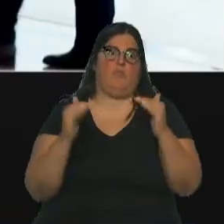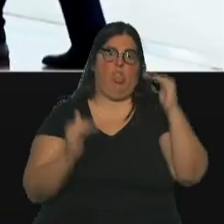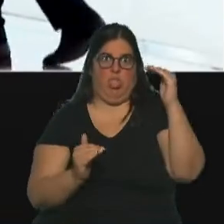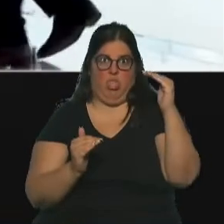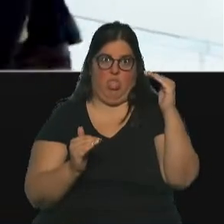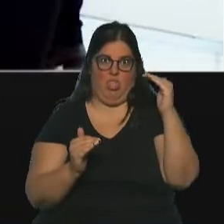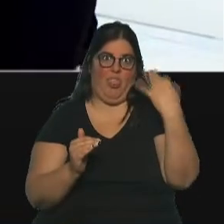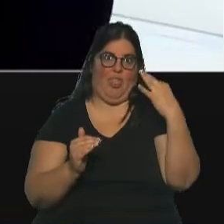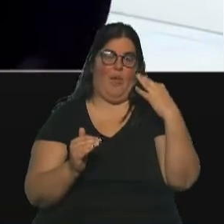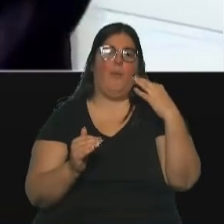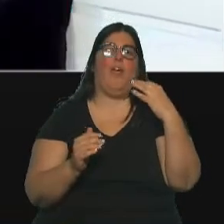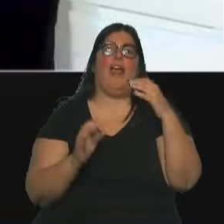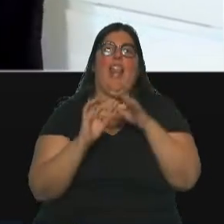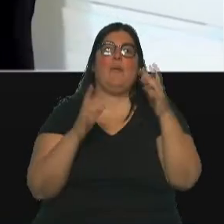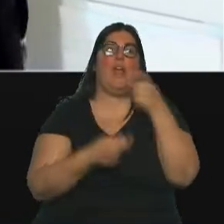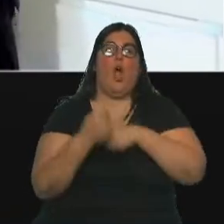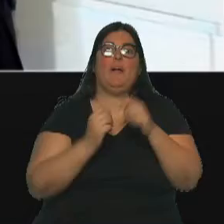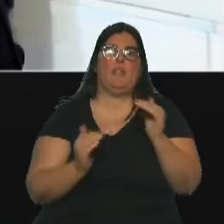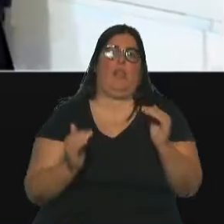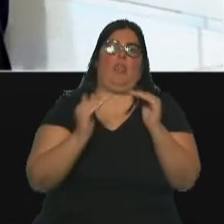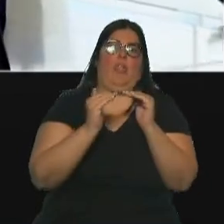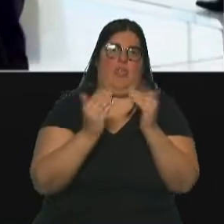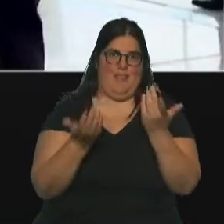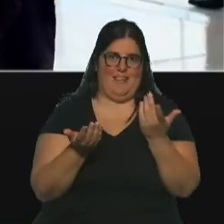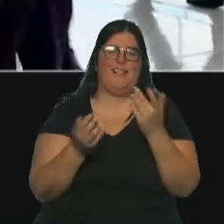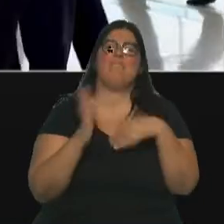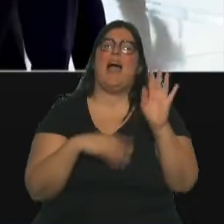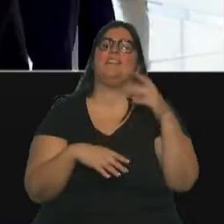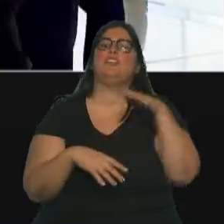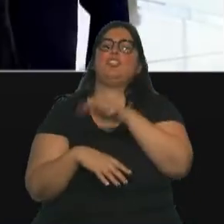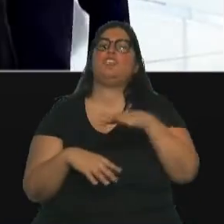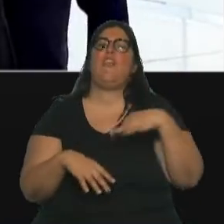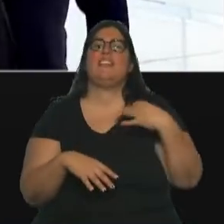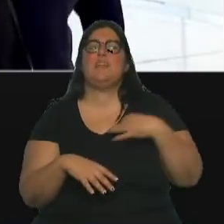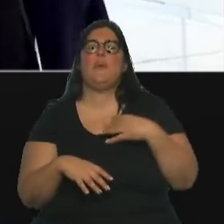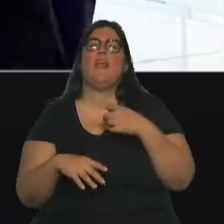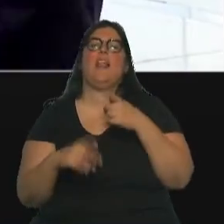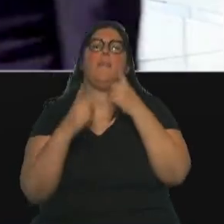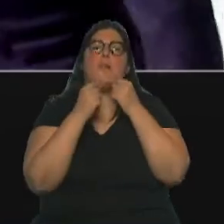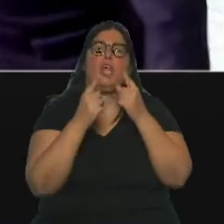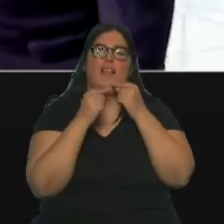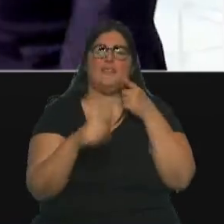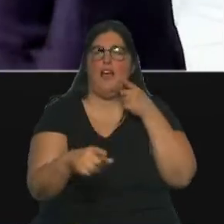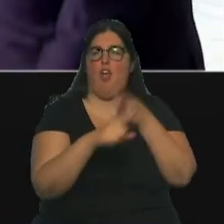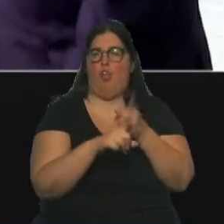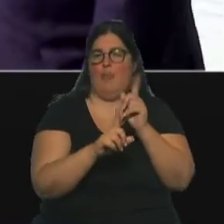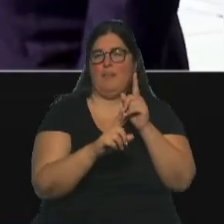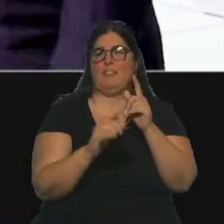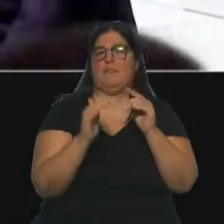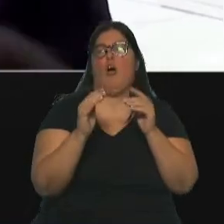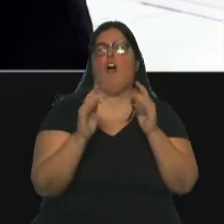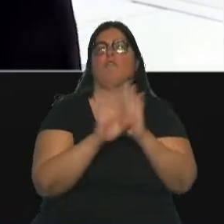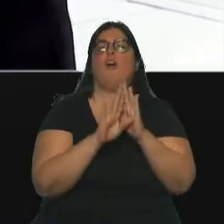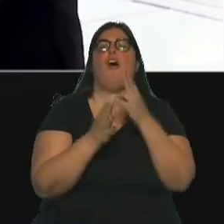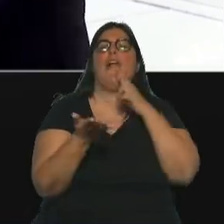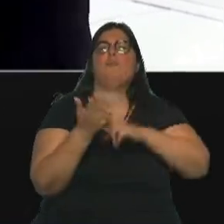de un tratado de libre comercio, sobre todo en la sociedad civil y en ciertos sectores que se movilizan en oposición a ese tipo de reducción